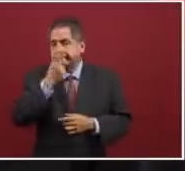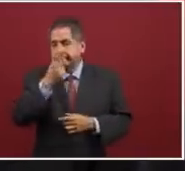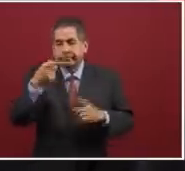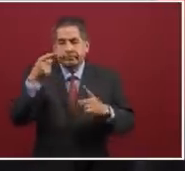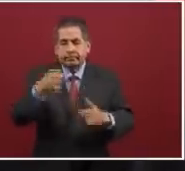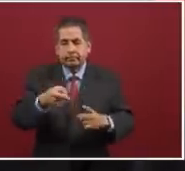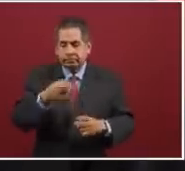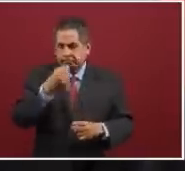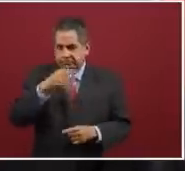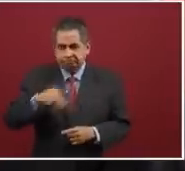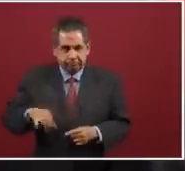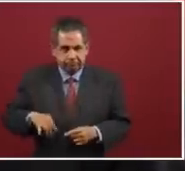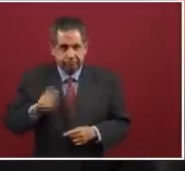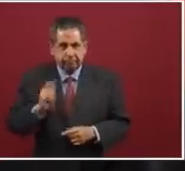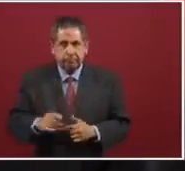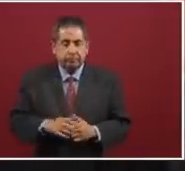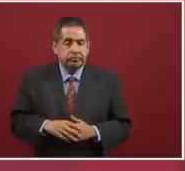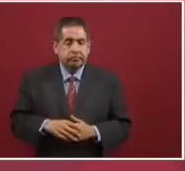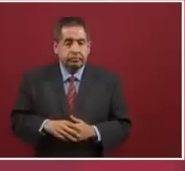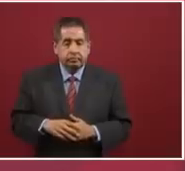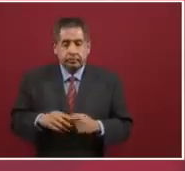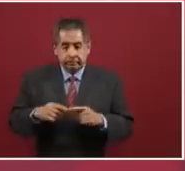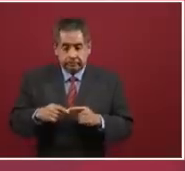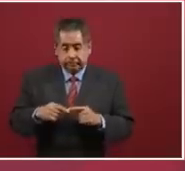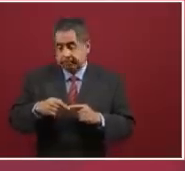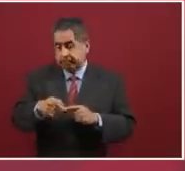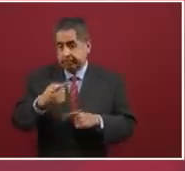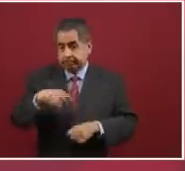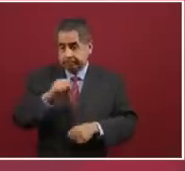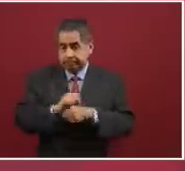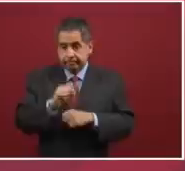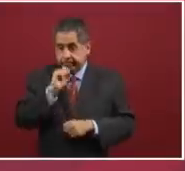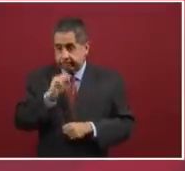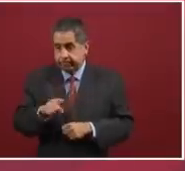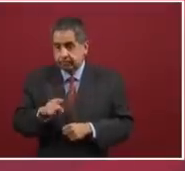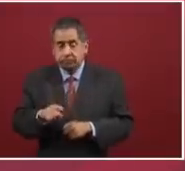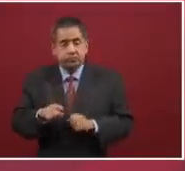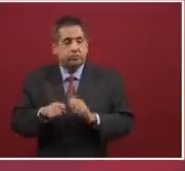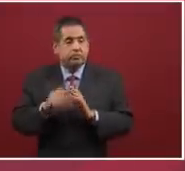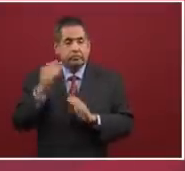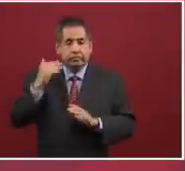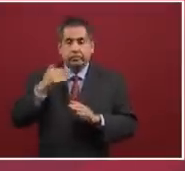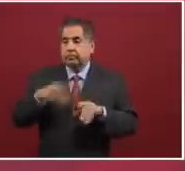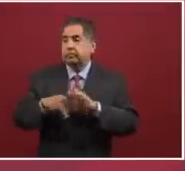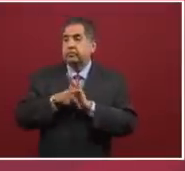es interesante. En la semana también aparece una encuesta